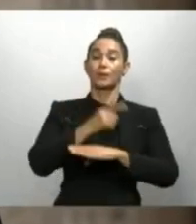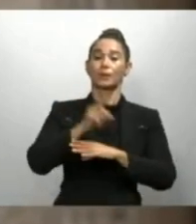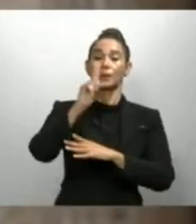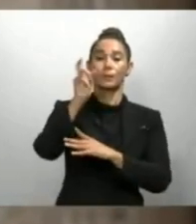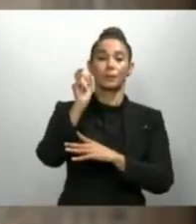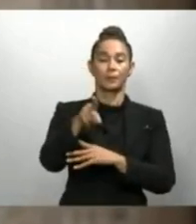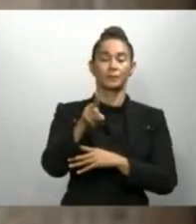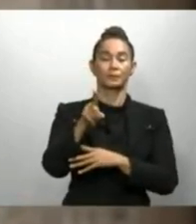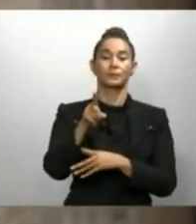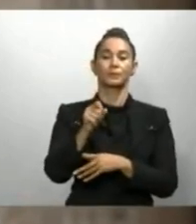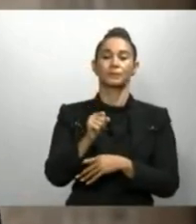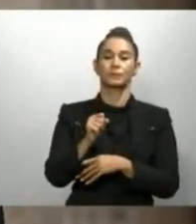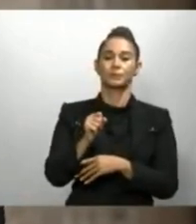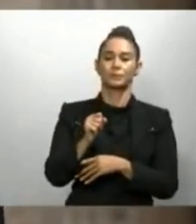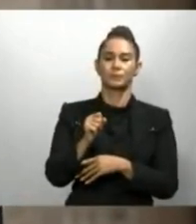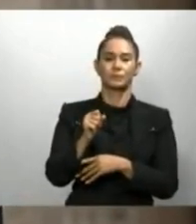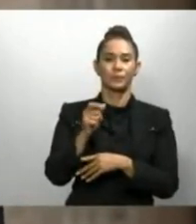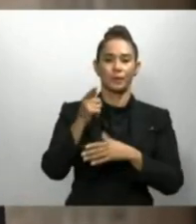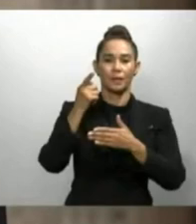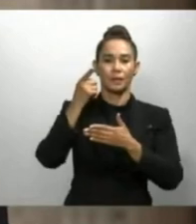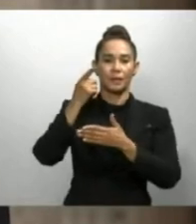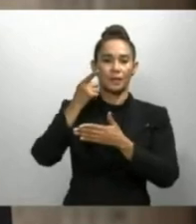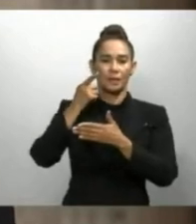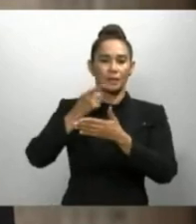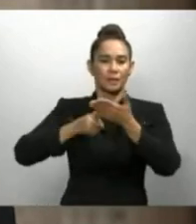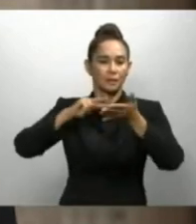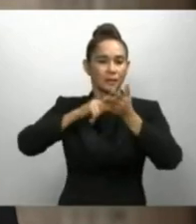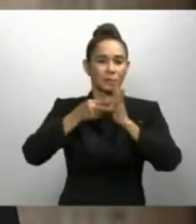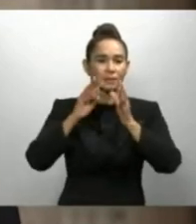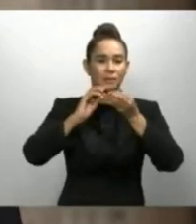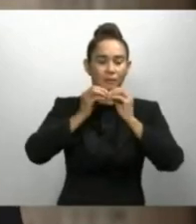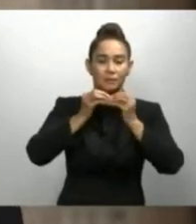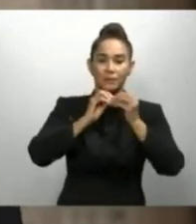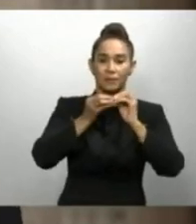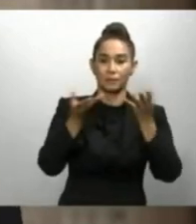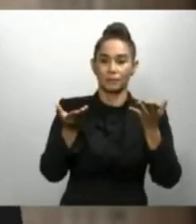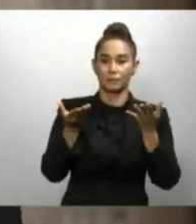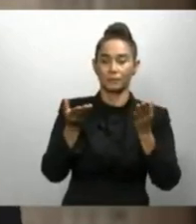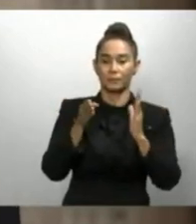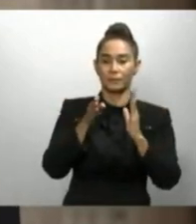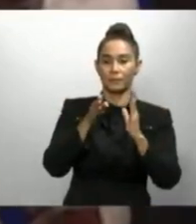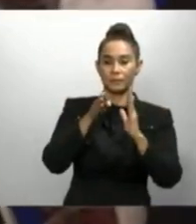Libre. ¿Qué están marcando los números en cuanto a la reducción de las ventas